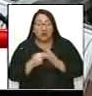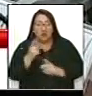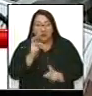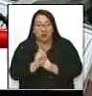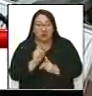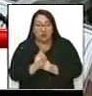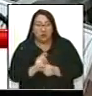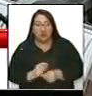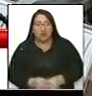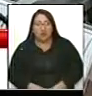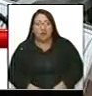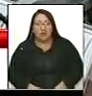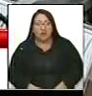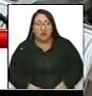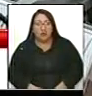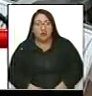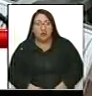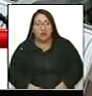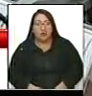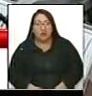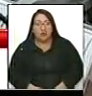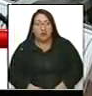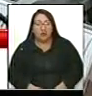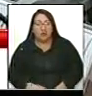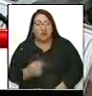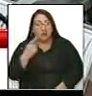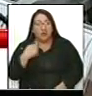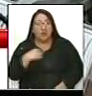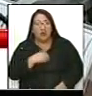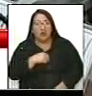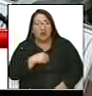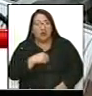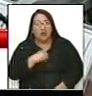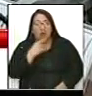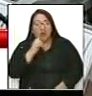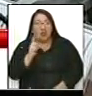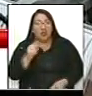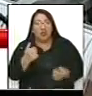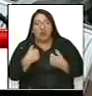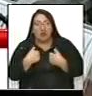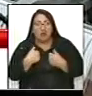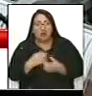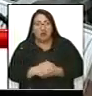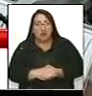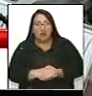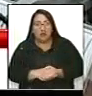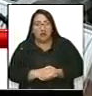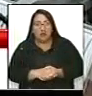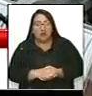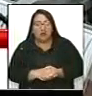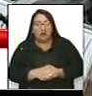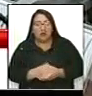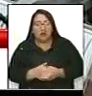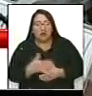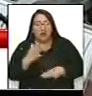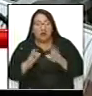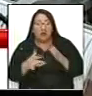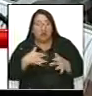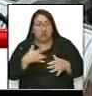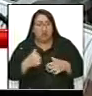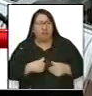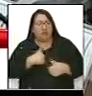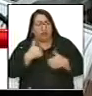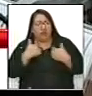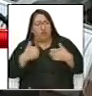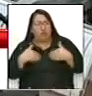personal pienso que nosotros las mujeres muchas veces no tenemos la autoestima como para